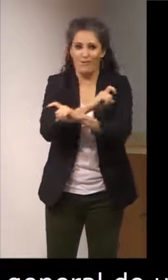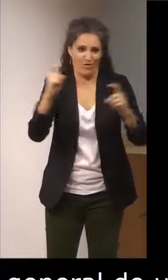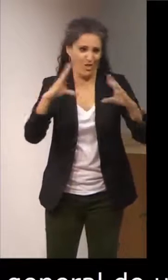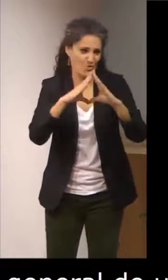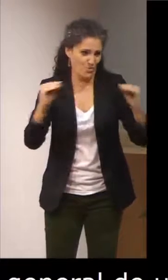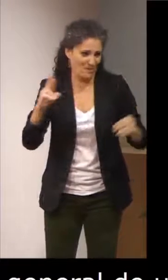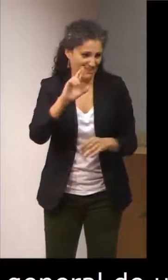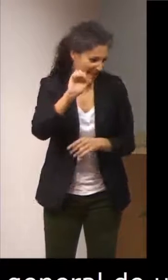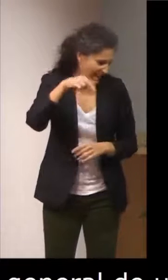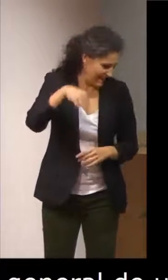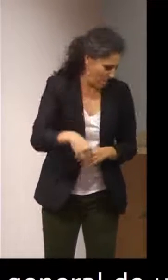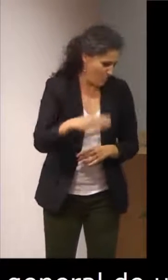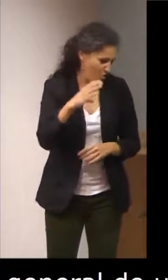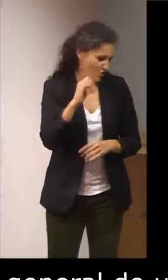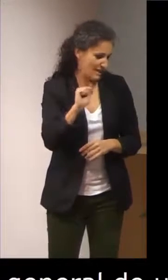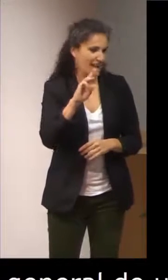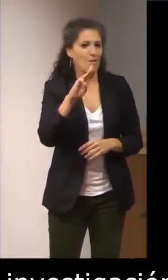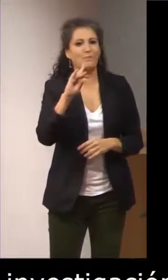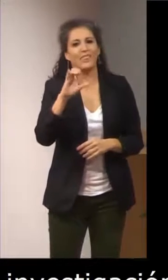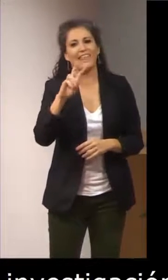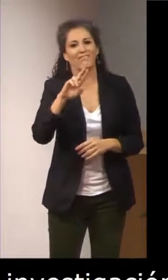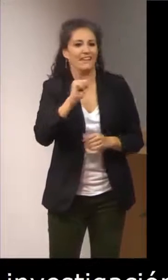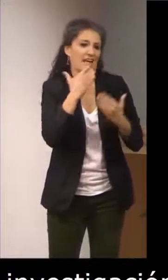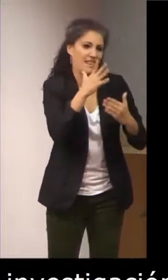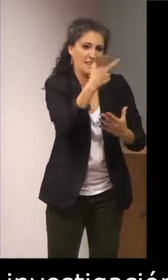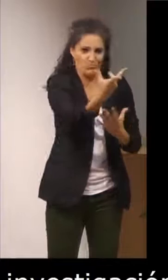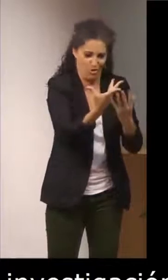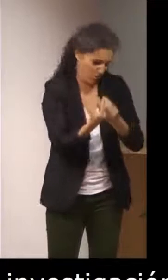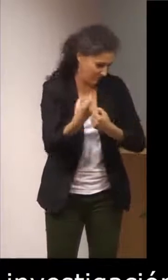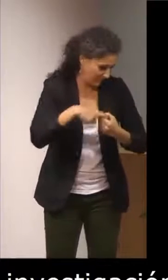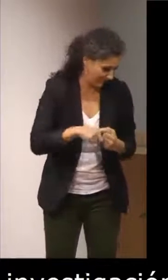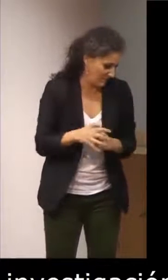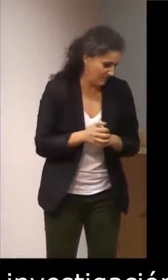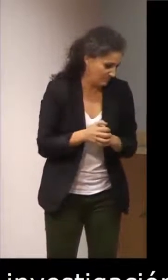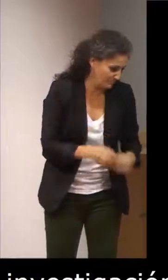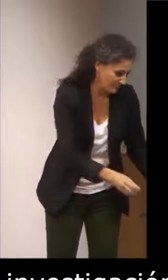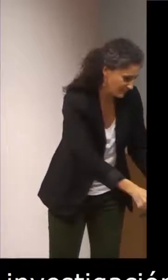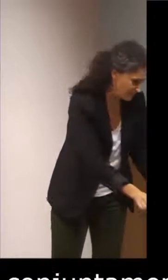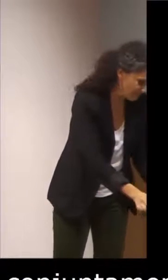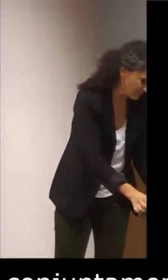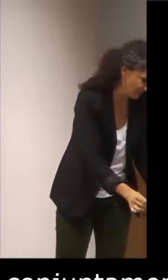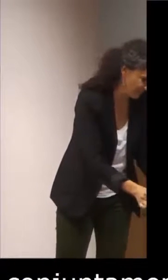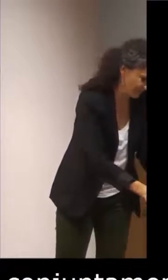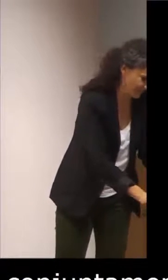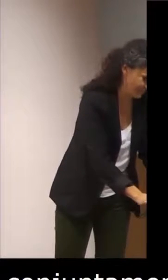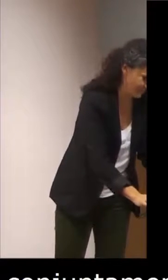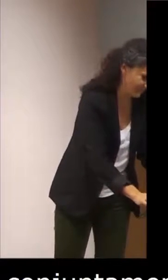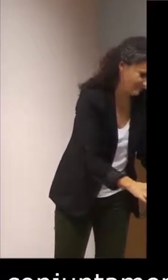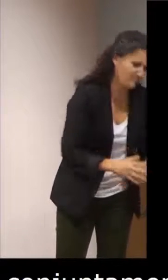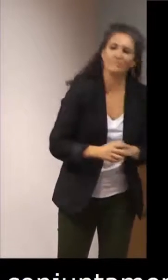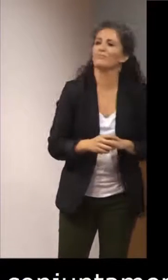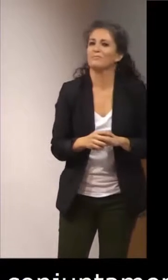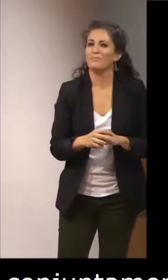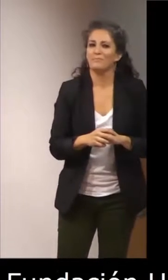Y conjuntamente con el director de la Fundación Universia, Ramón Capdevila, que también agradecemos su participación